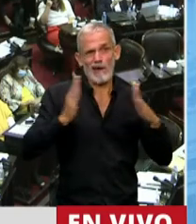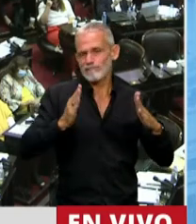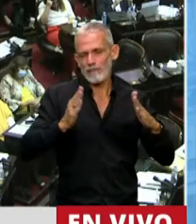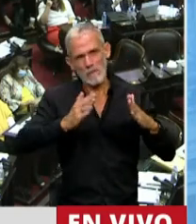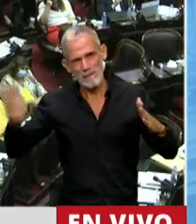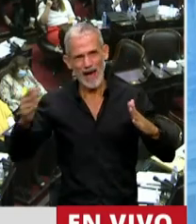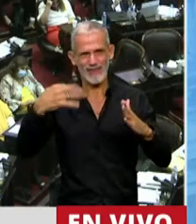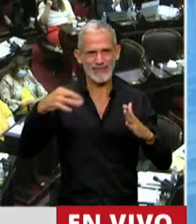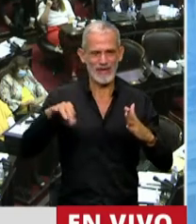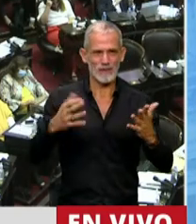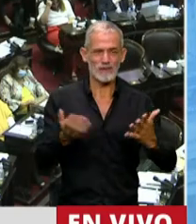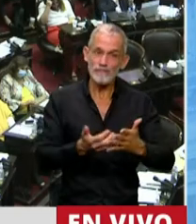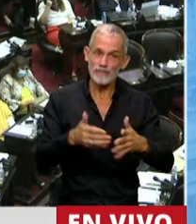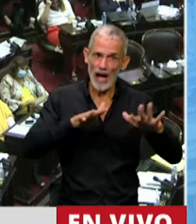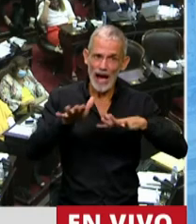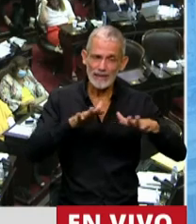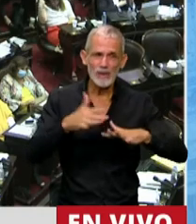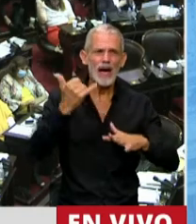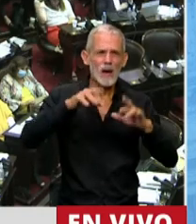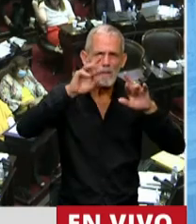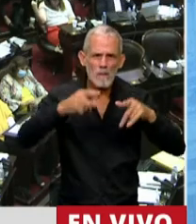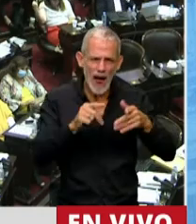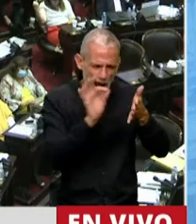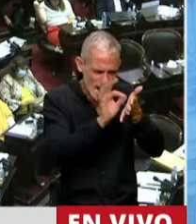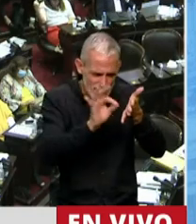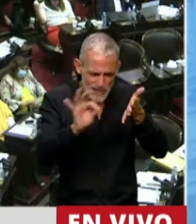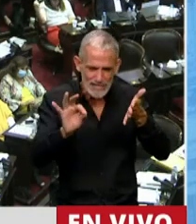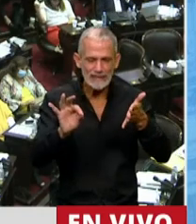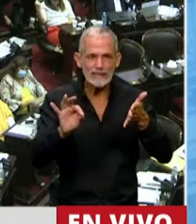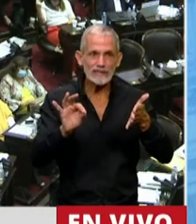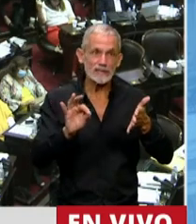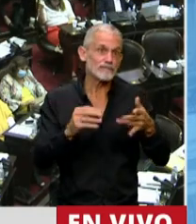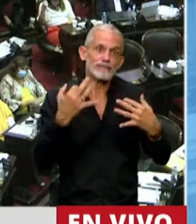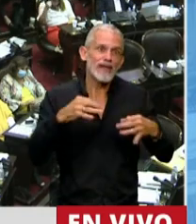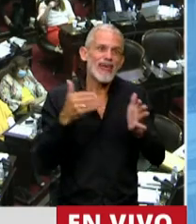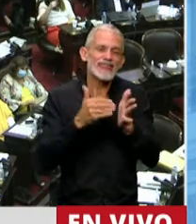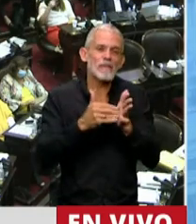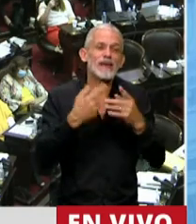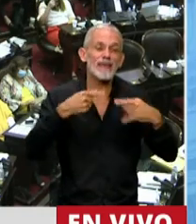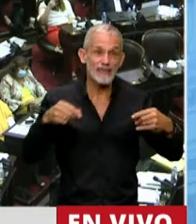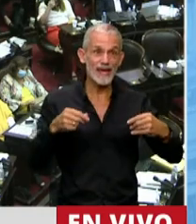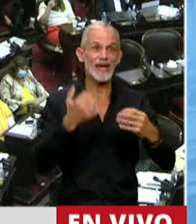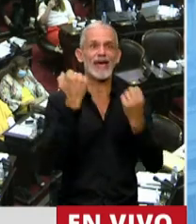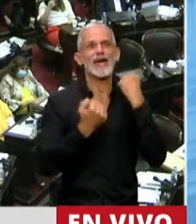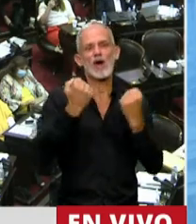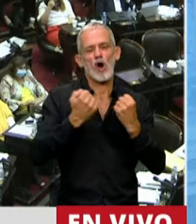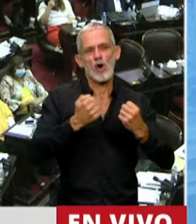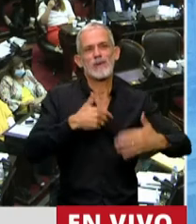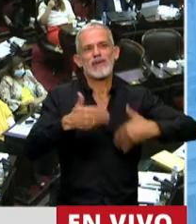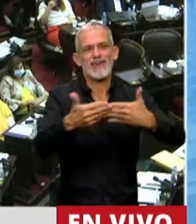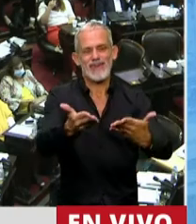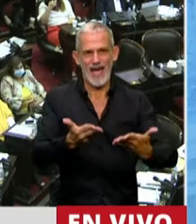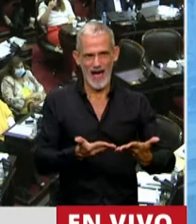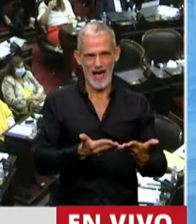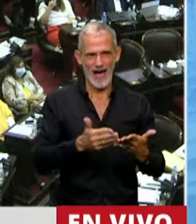la efectividad del plan que se traza en el proyecto está sujeto al crecimiento económico que refleja el